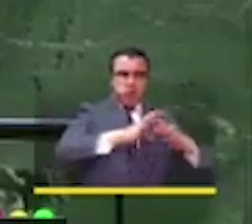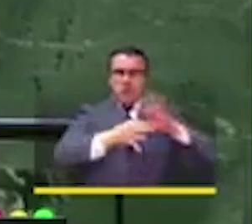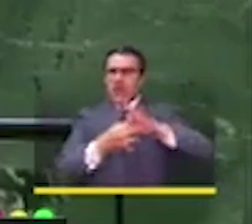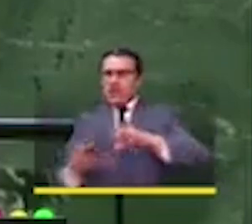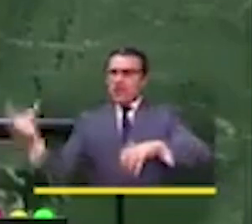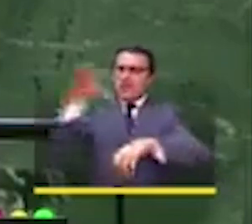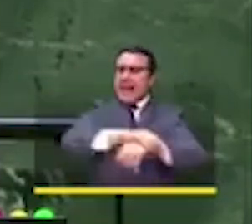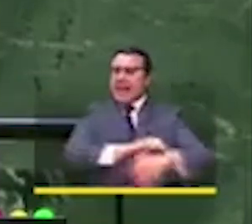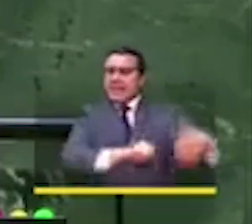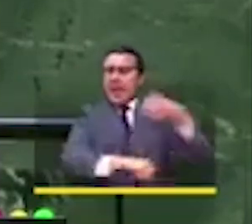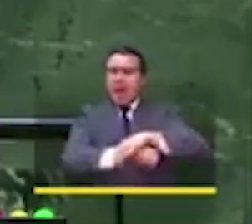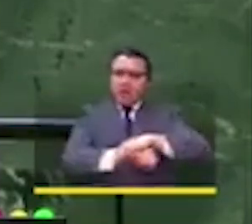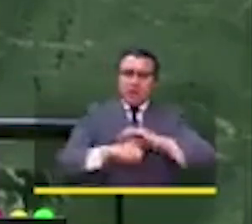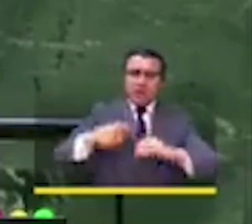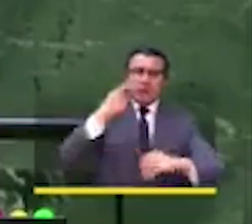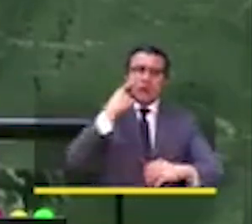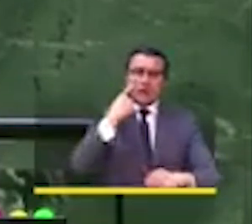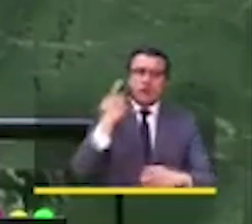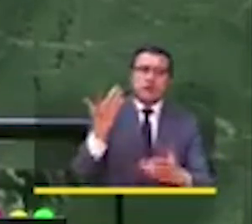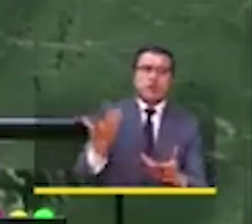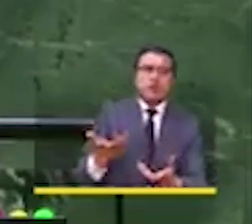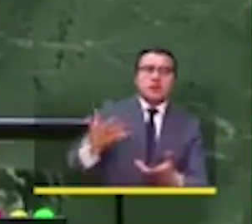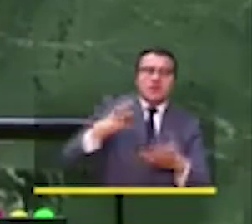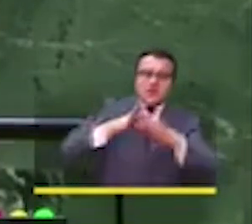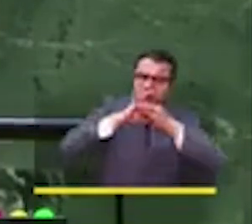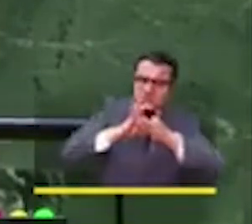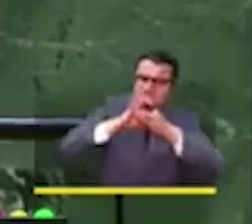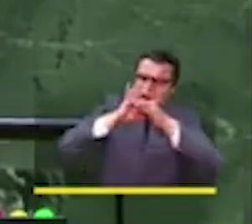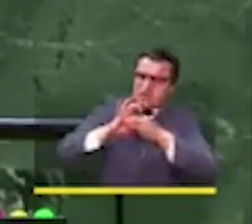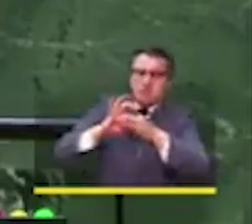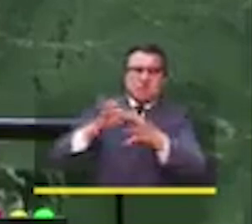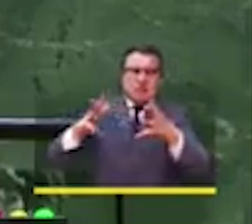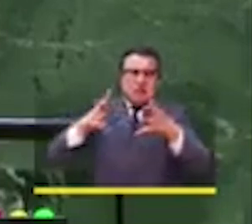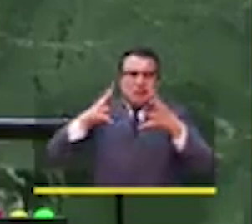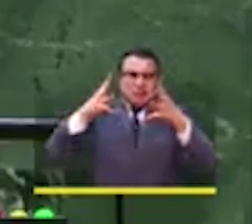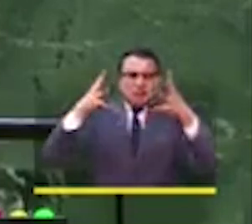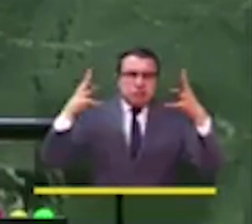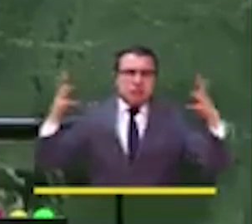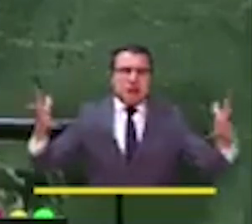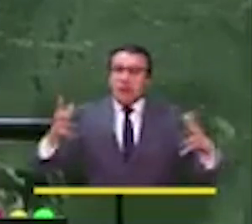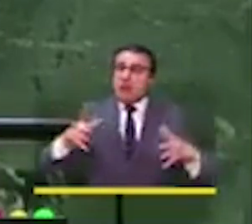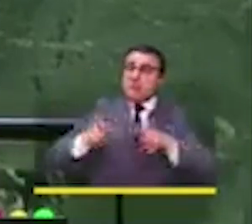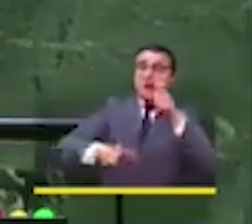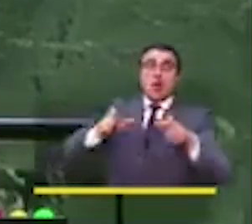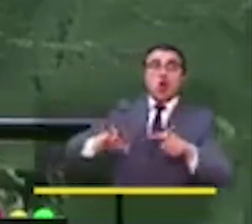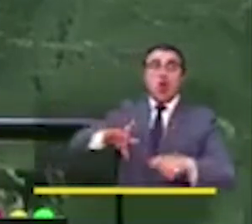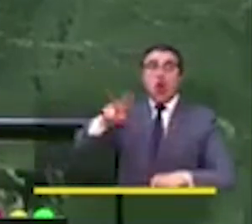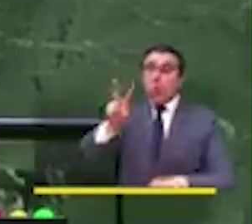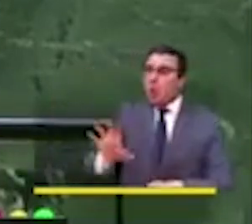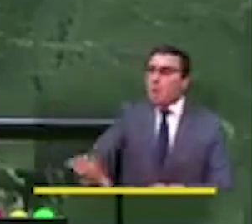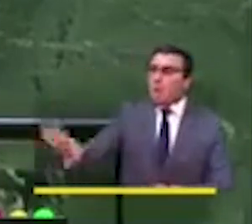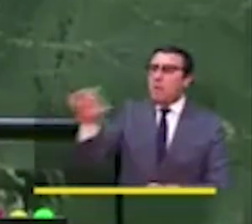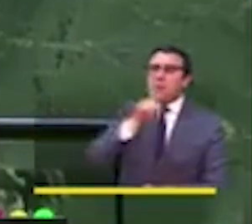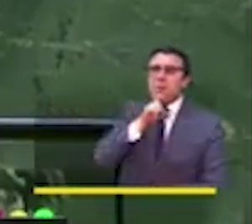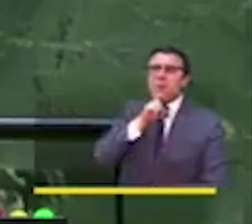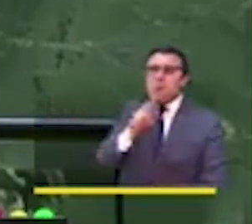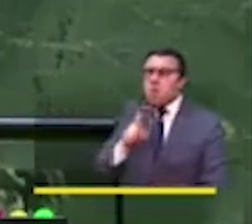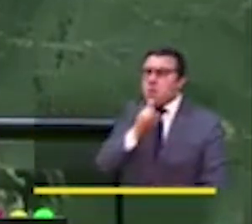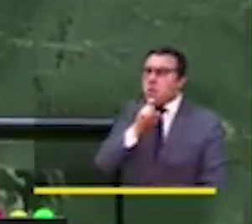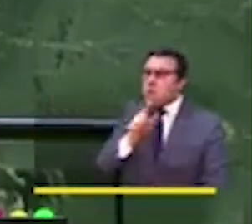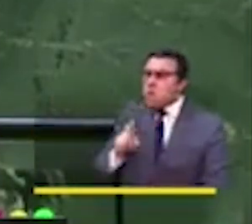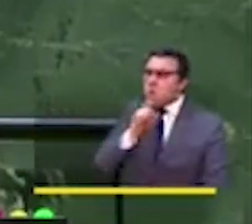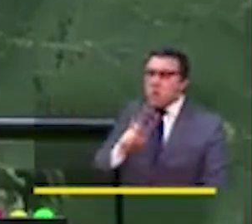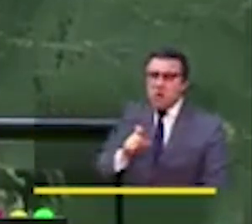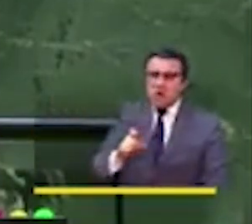Han construido cárceles. Tanto han crecido en el odio al extranjero, al extraño, que